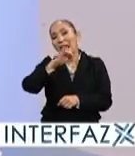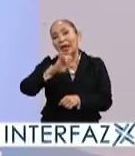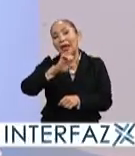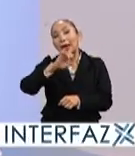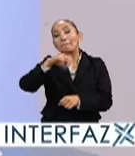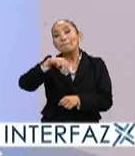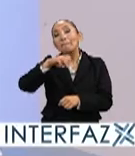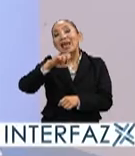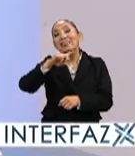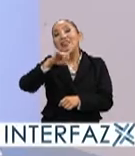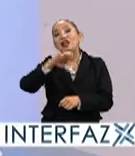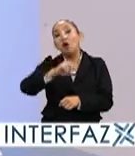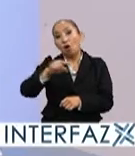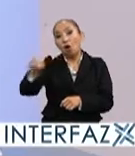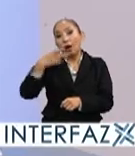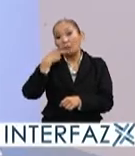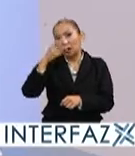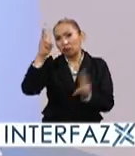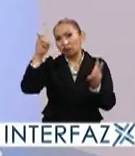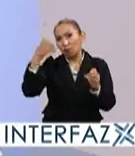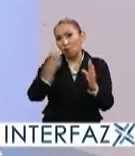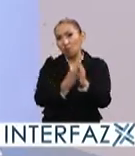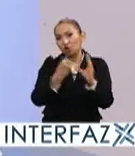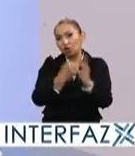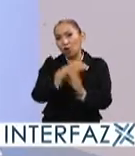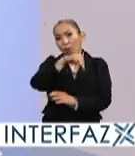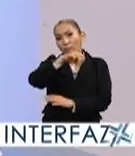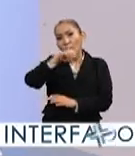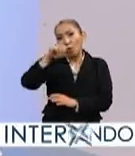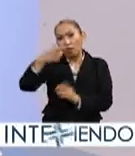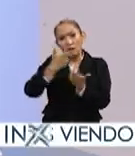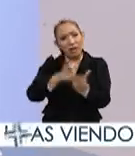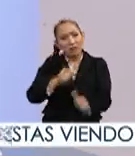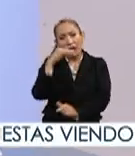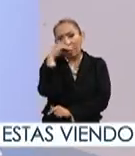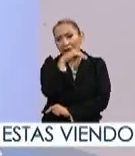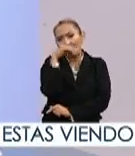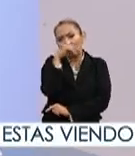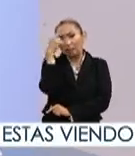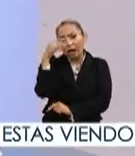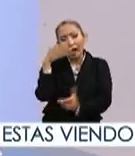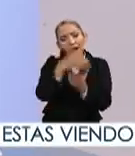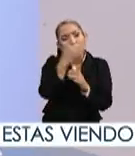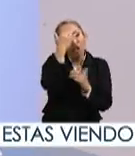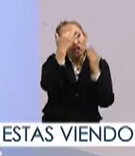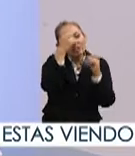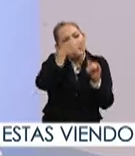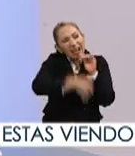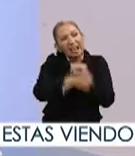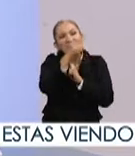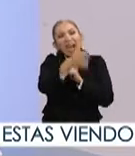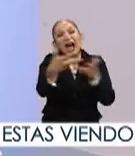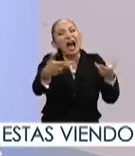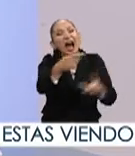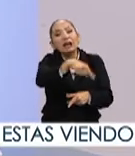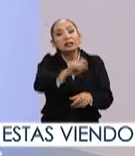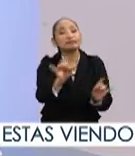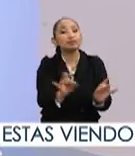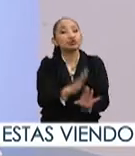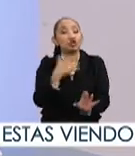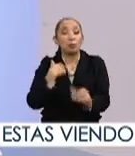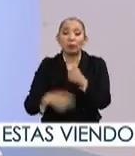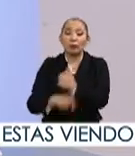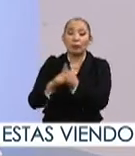hoy precisamente vamos a hablar de un MOOC, un curso en línea gratuito, abierto, para conocer más sobre qué hacer en